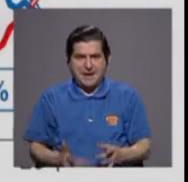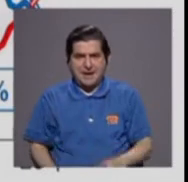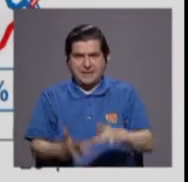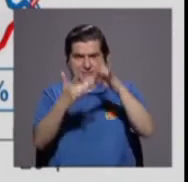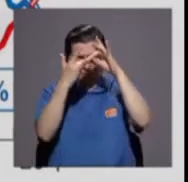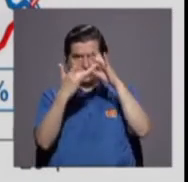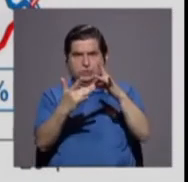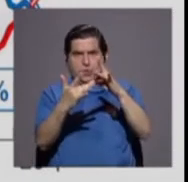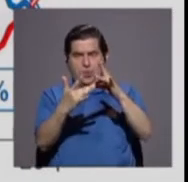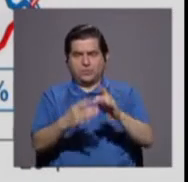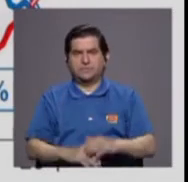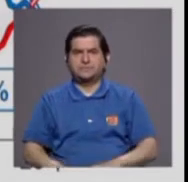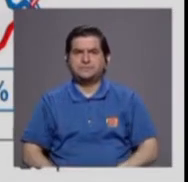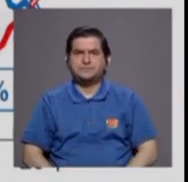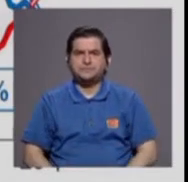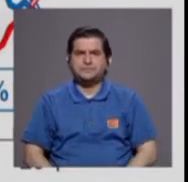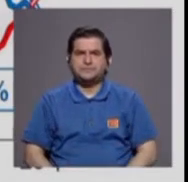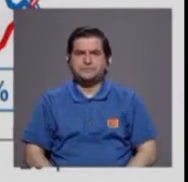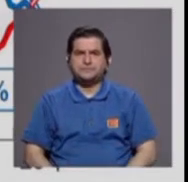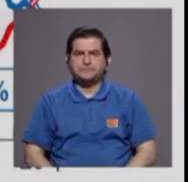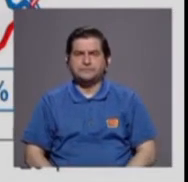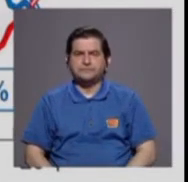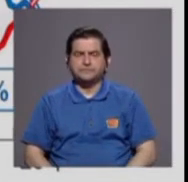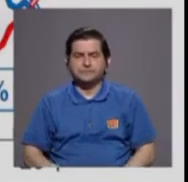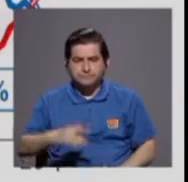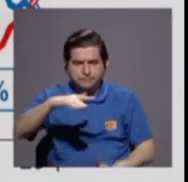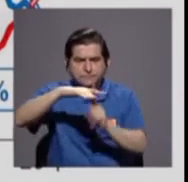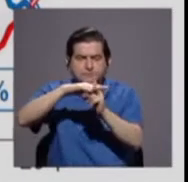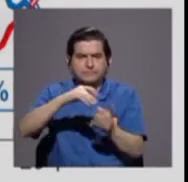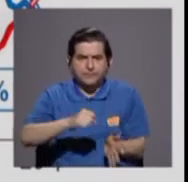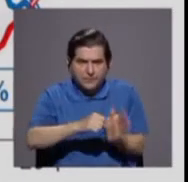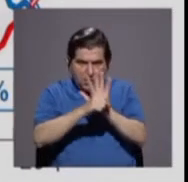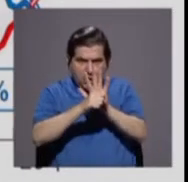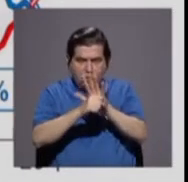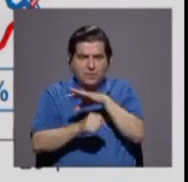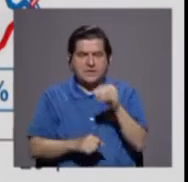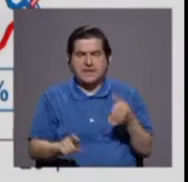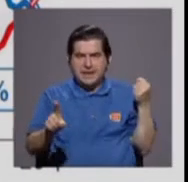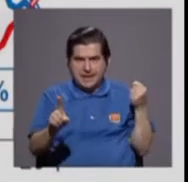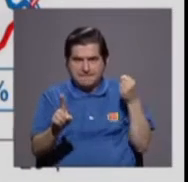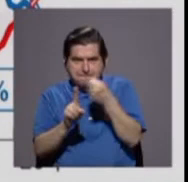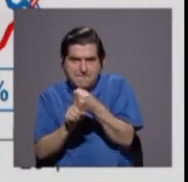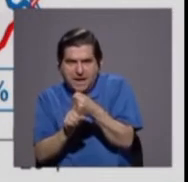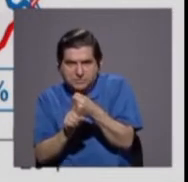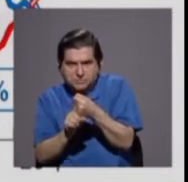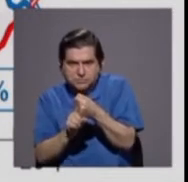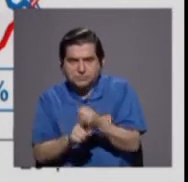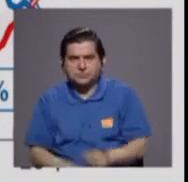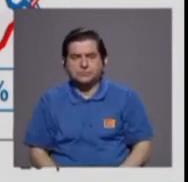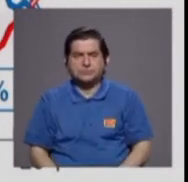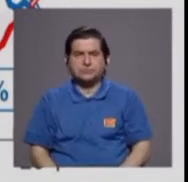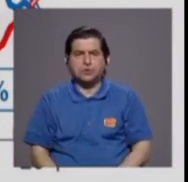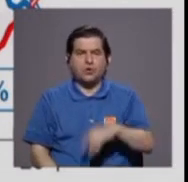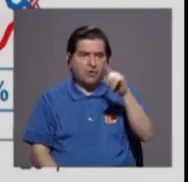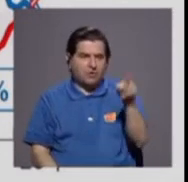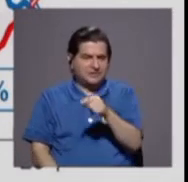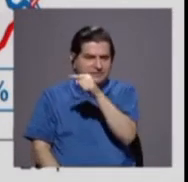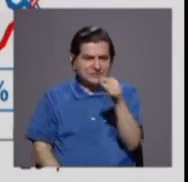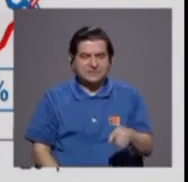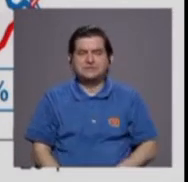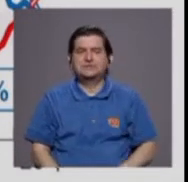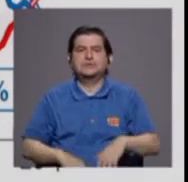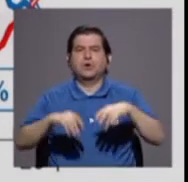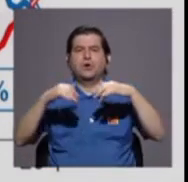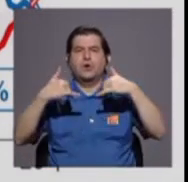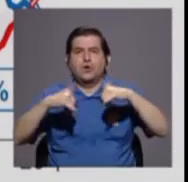especial, el brote de COVID-19 y el impacto que tuvo, entre otras cosas, con la cancelación de los